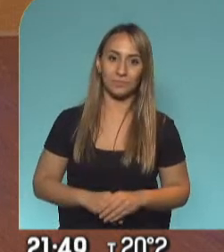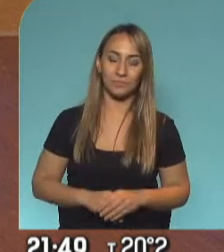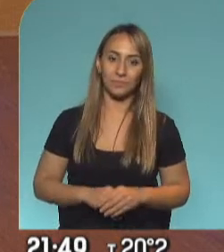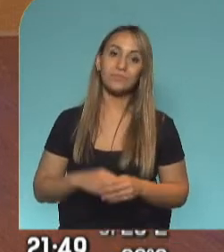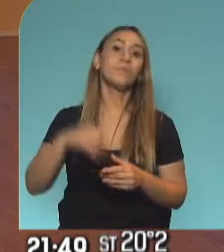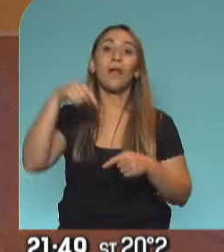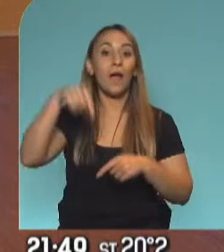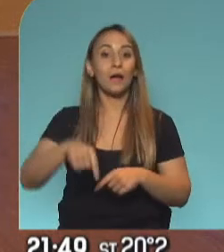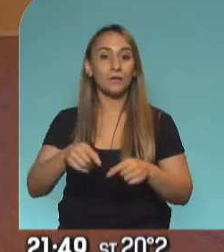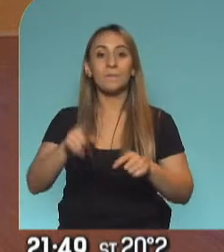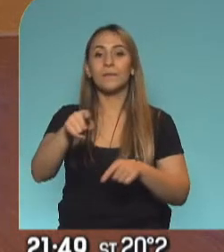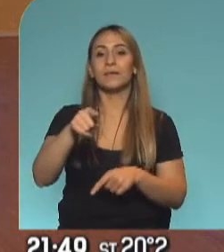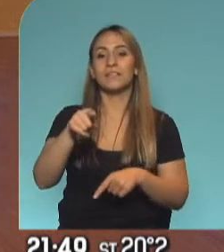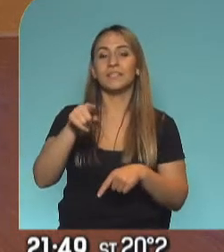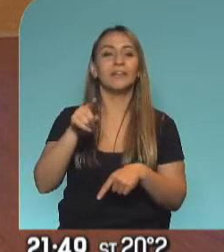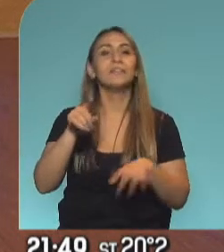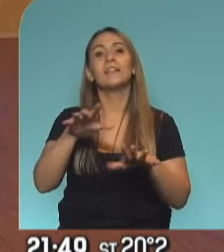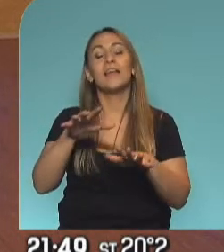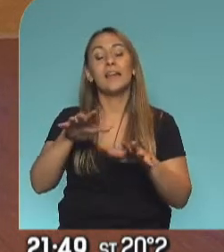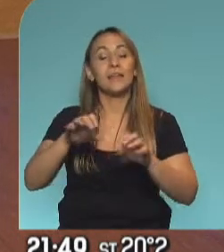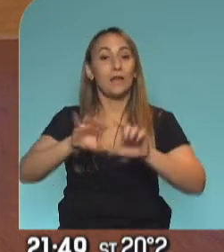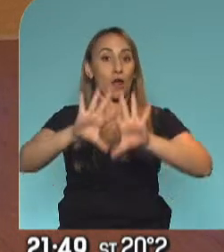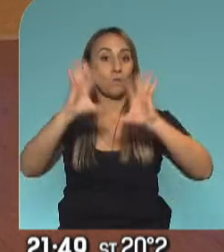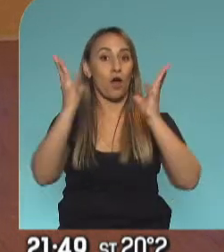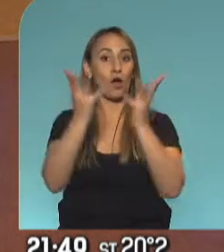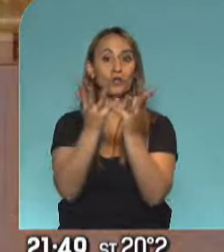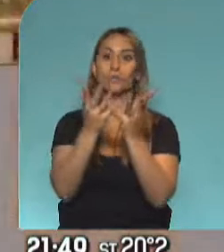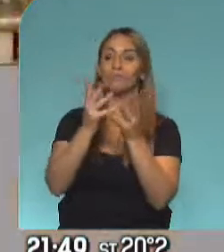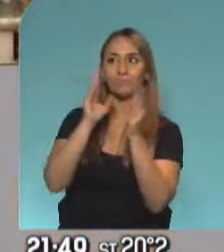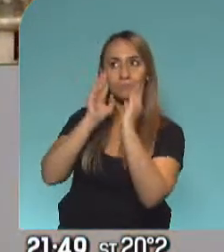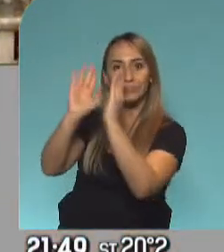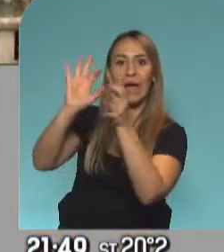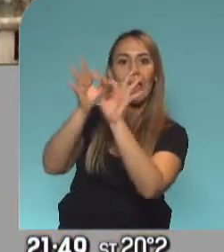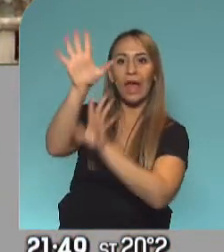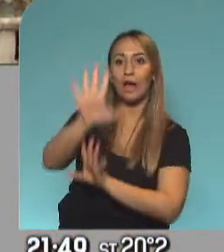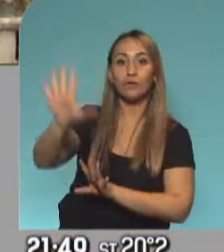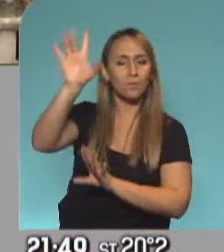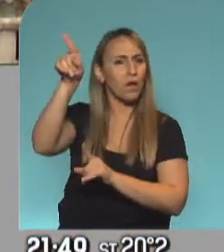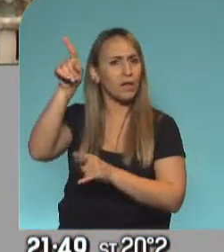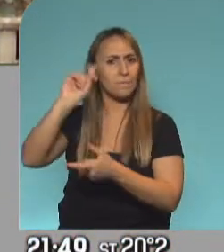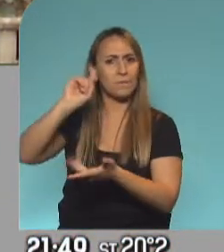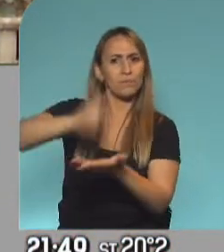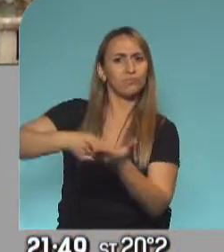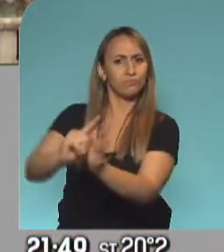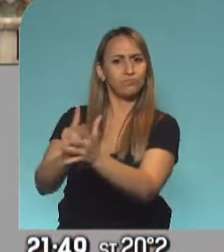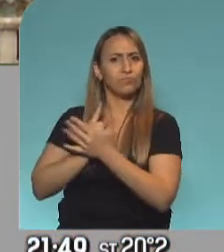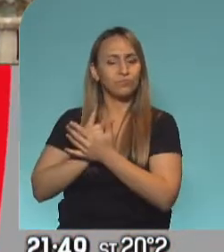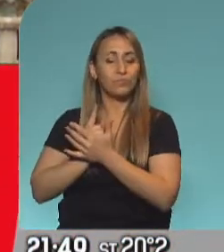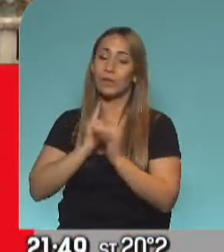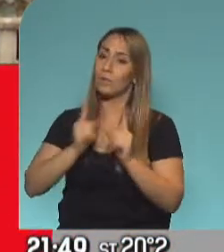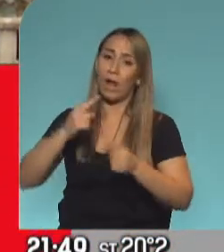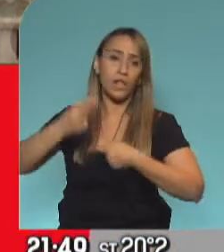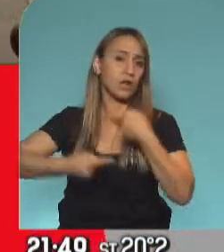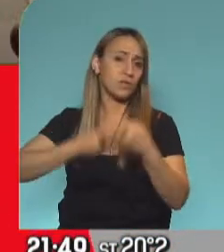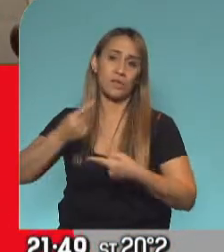Nos metemos ahora en el plano internacional, específicamente con Europa, porque pese al confinamiento, continúan aquí,